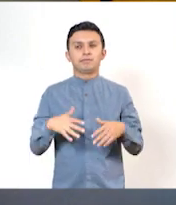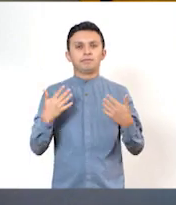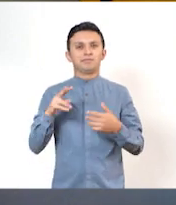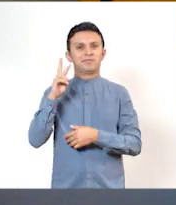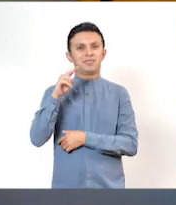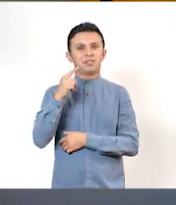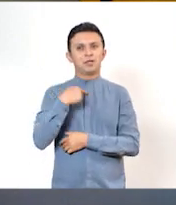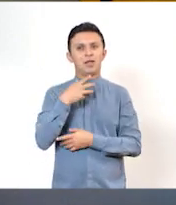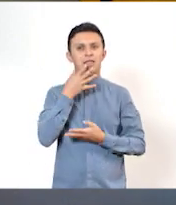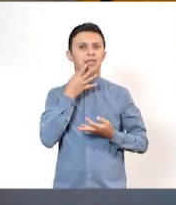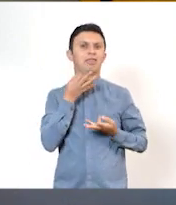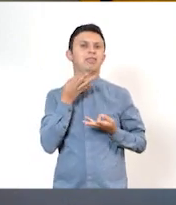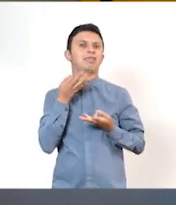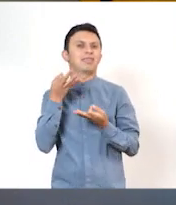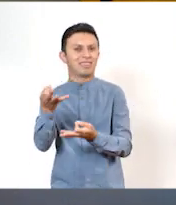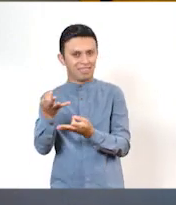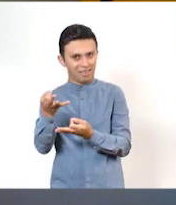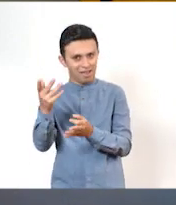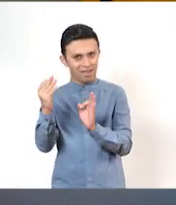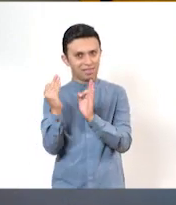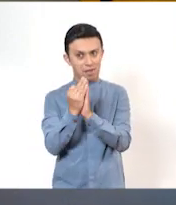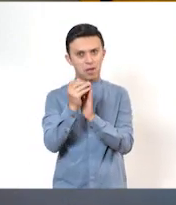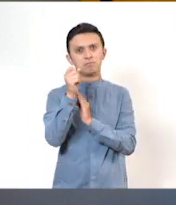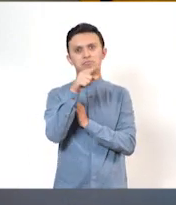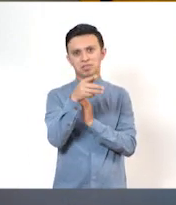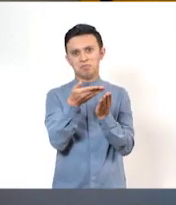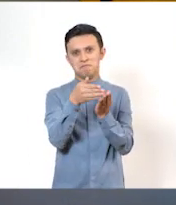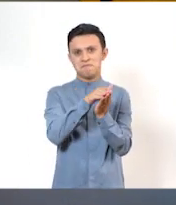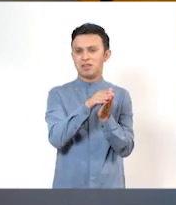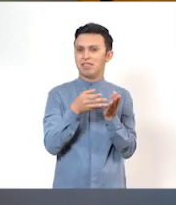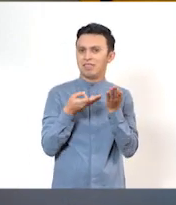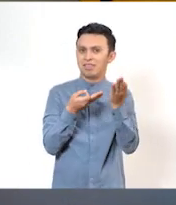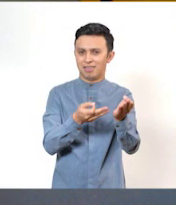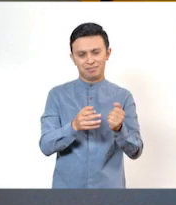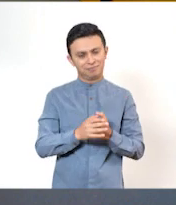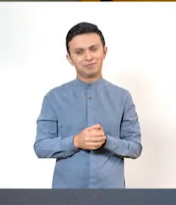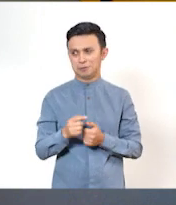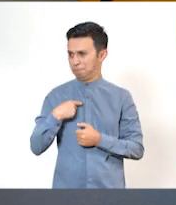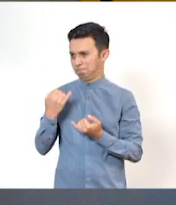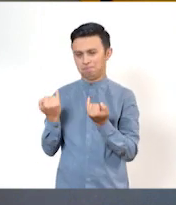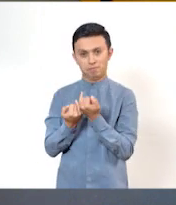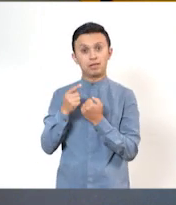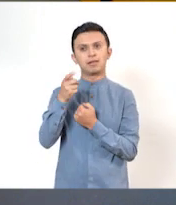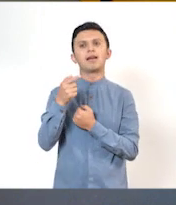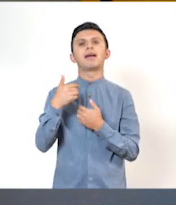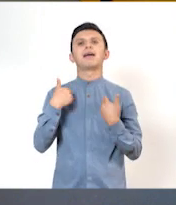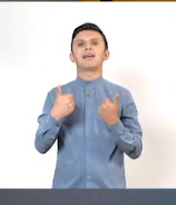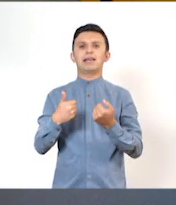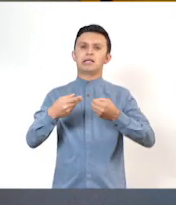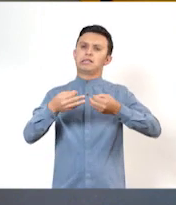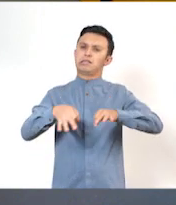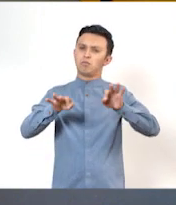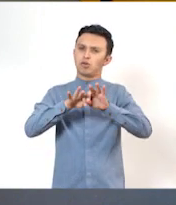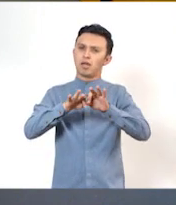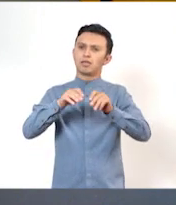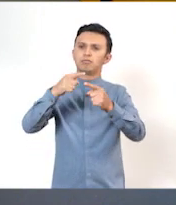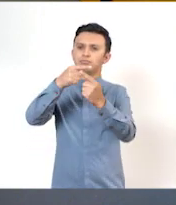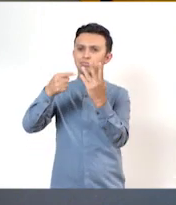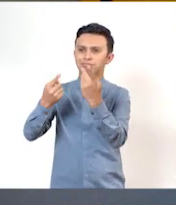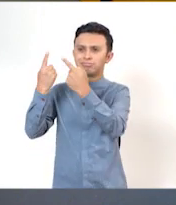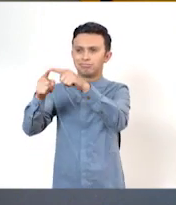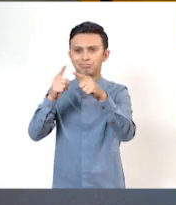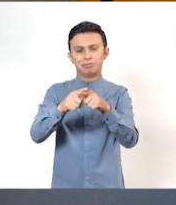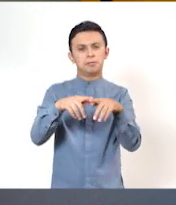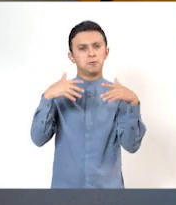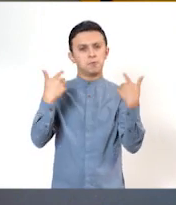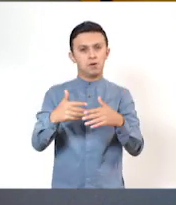Uy, a mí la verdad se me antojó el tamal y el pastel. A mí también, y eso nos muestra lo importante de ver la diversidad. En este